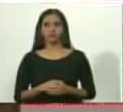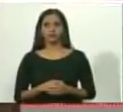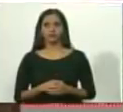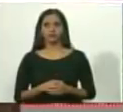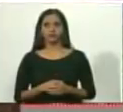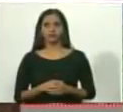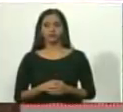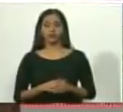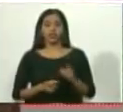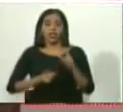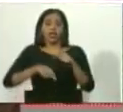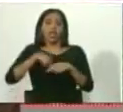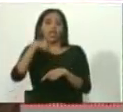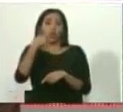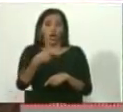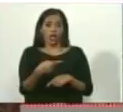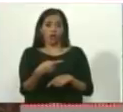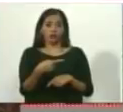Y luego,